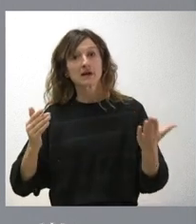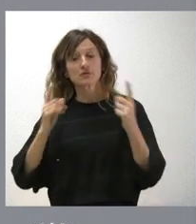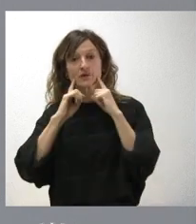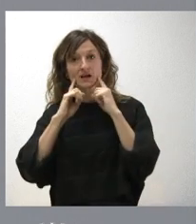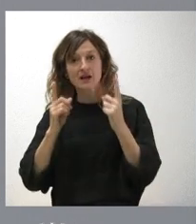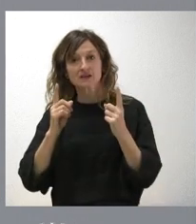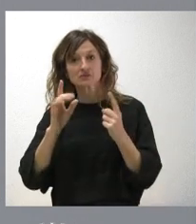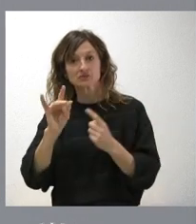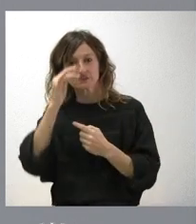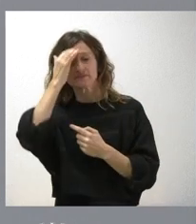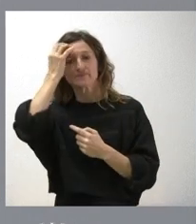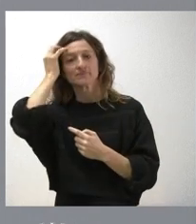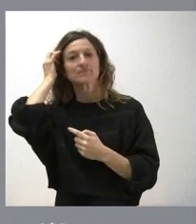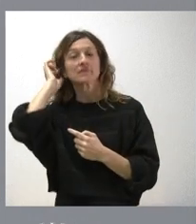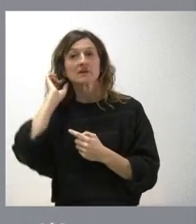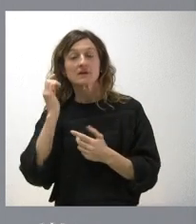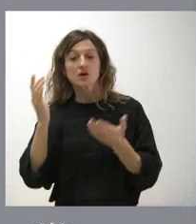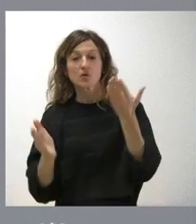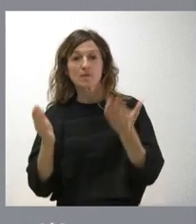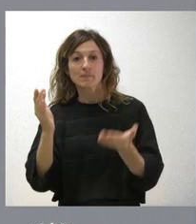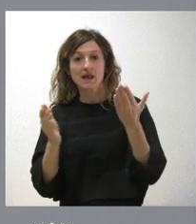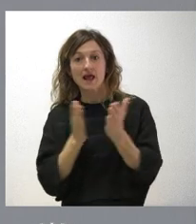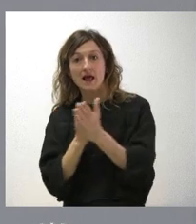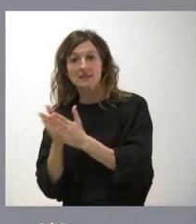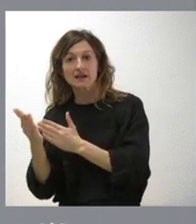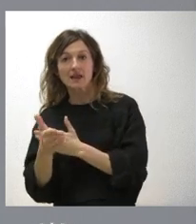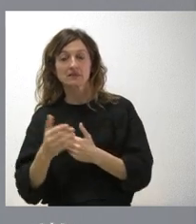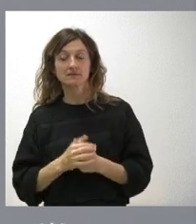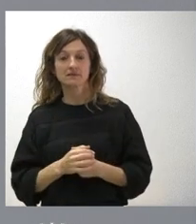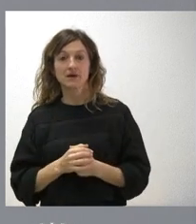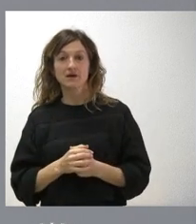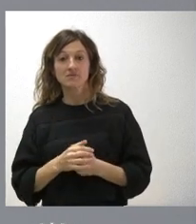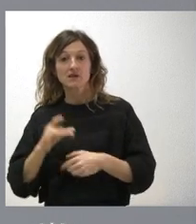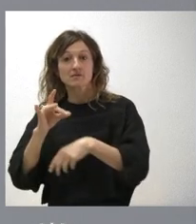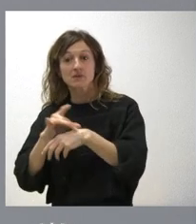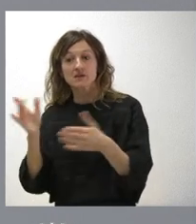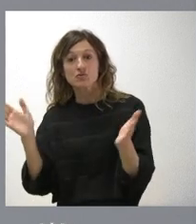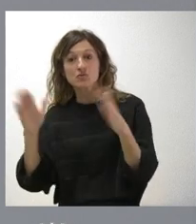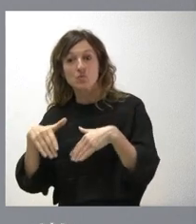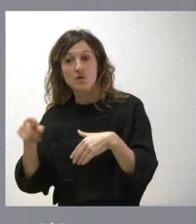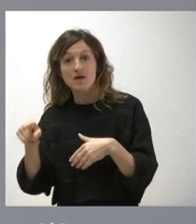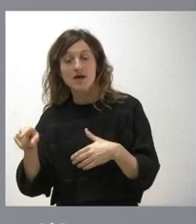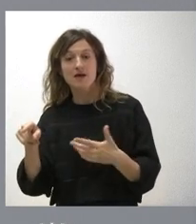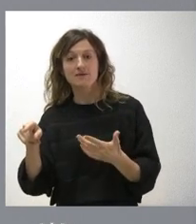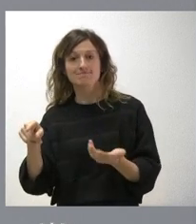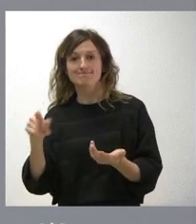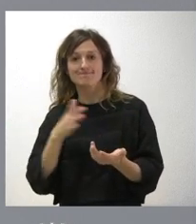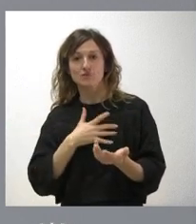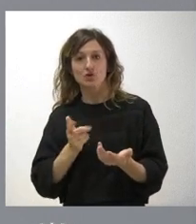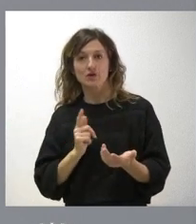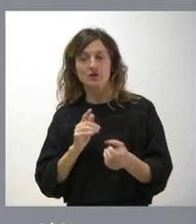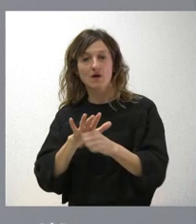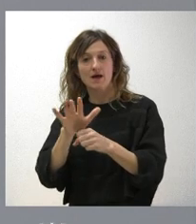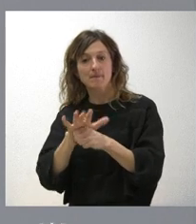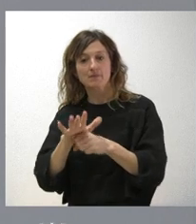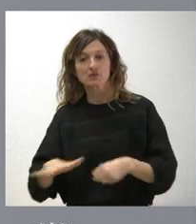sí se trata de comparar con la alternativa y la alternativa lógicamente es no disponer de médicos para esos ámbitos